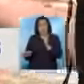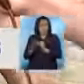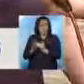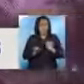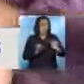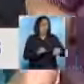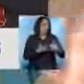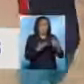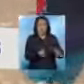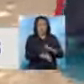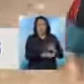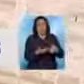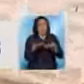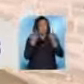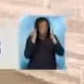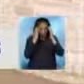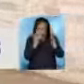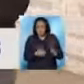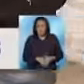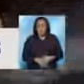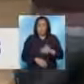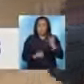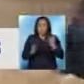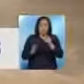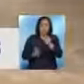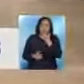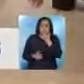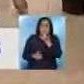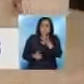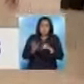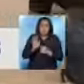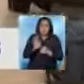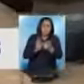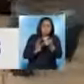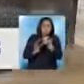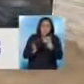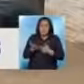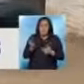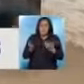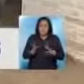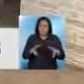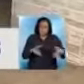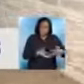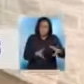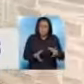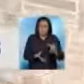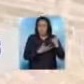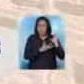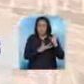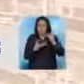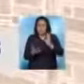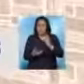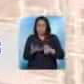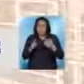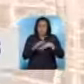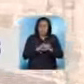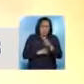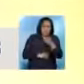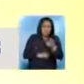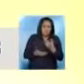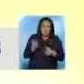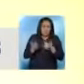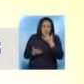todito, he perdido todo. Parece que es eso, señora. ¿Puede mostrarnos hasta dónde están poniendo los sacos las personas? A ver, vamos a ingresar acá.